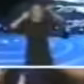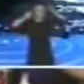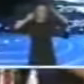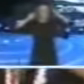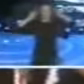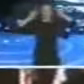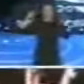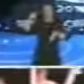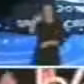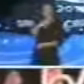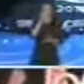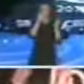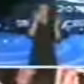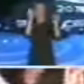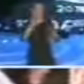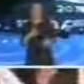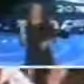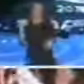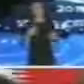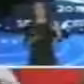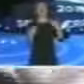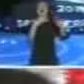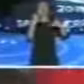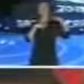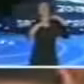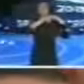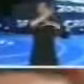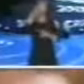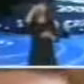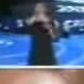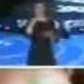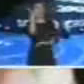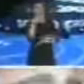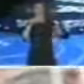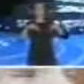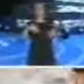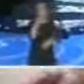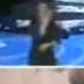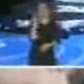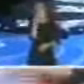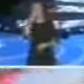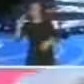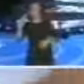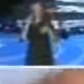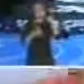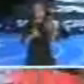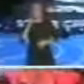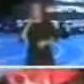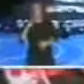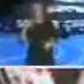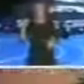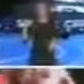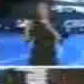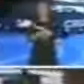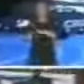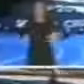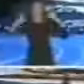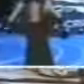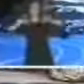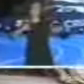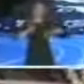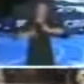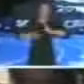Que espera, hablan de progreso en la escuela, siempre prometiendo, siempre con mentiras, esos licenciados en la tiranía. Y no